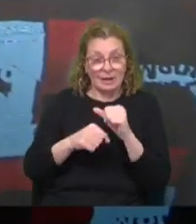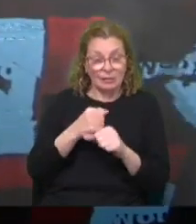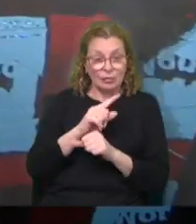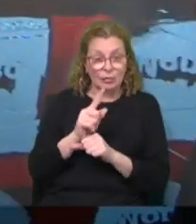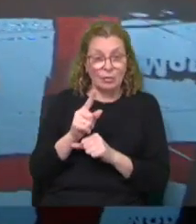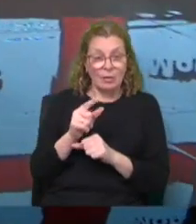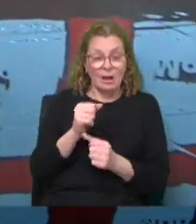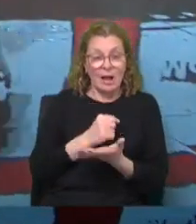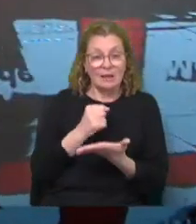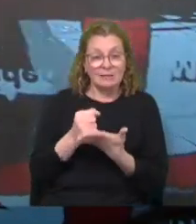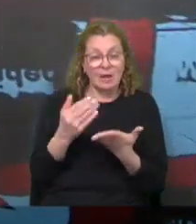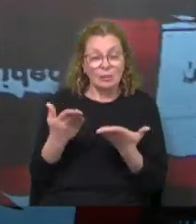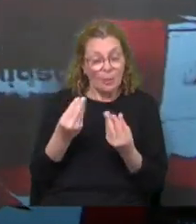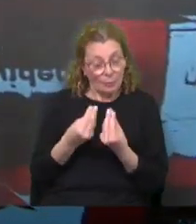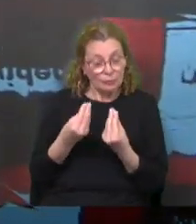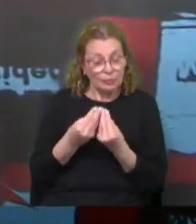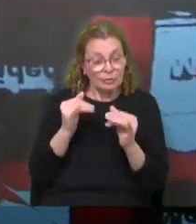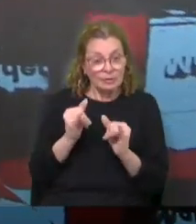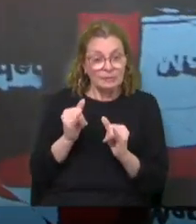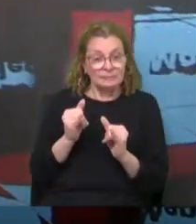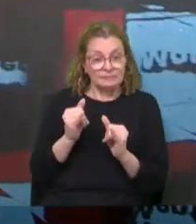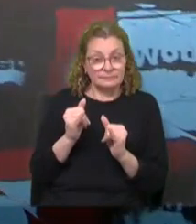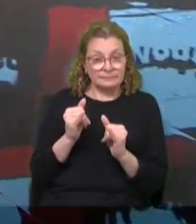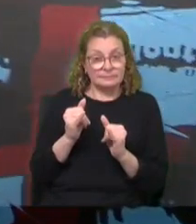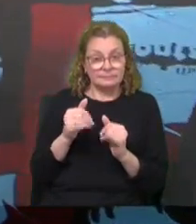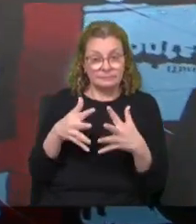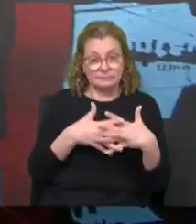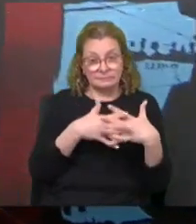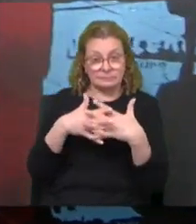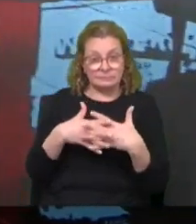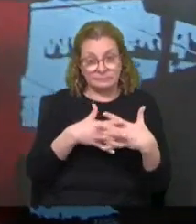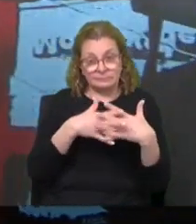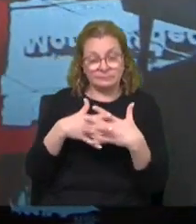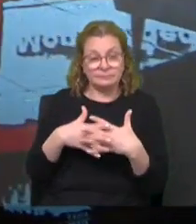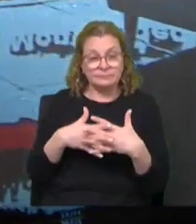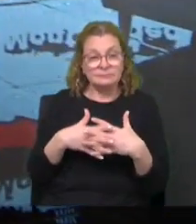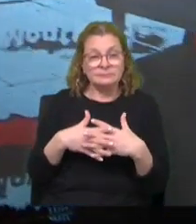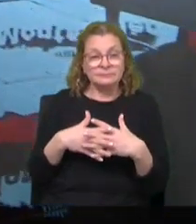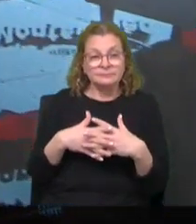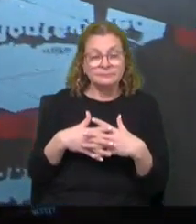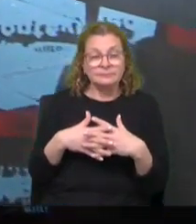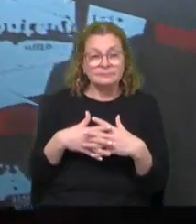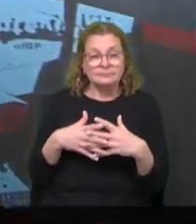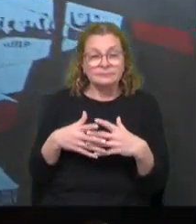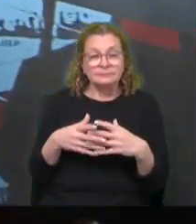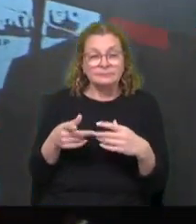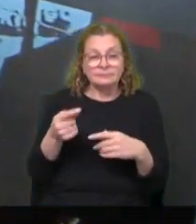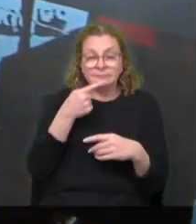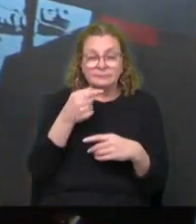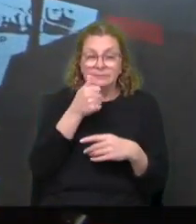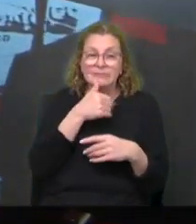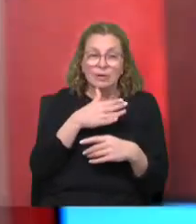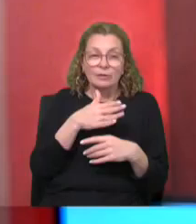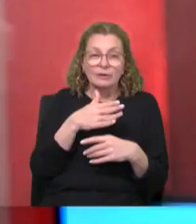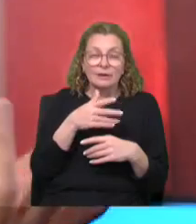ahora nos pasaba mucho. En Estados Unidos los dibujantes de historieta tienen convenciones de historieta todos los fines de